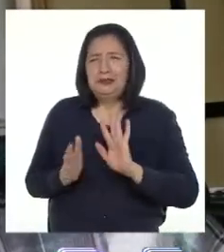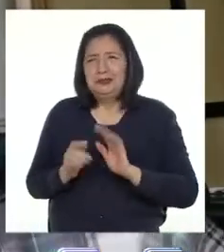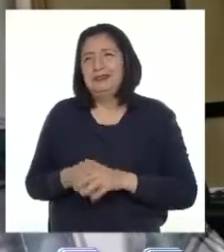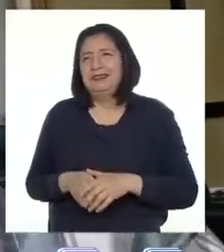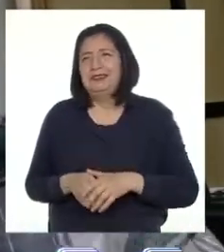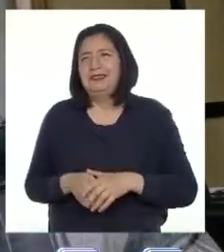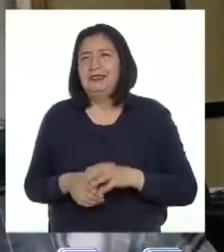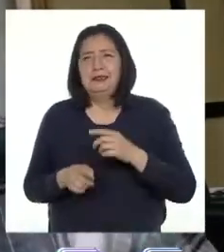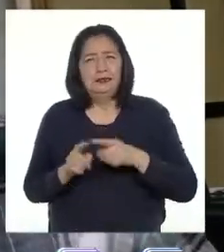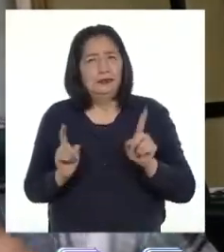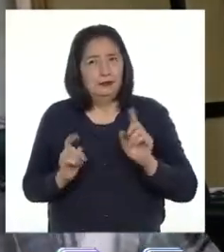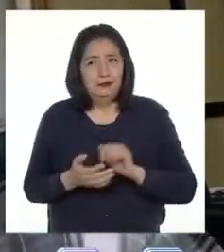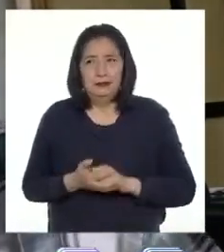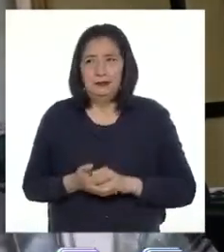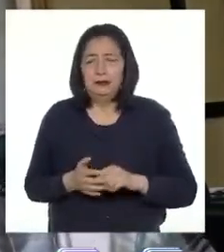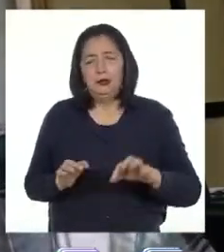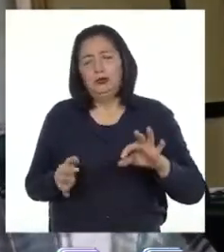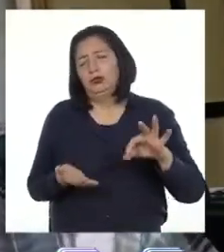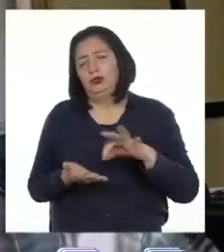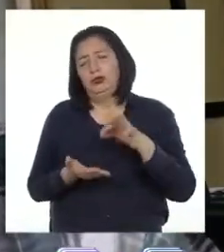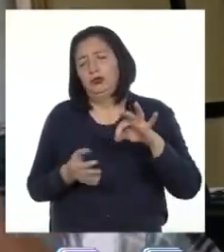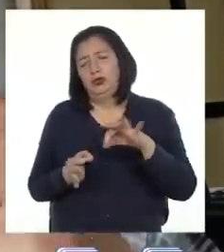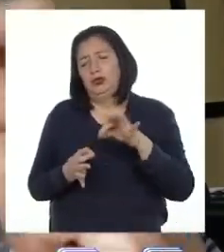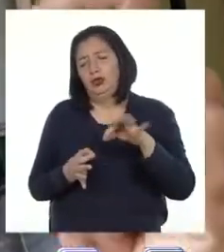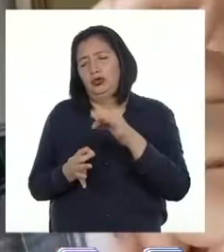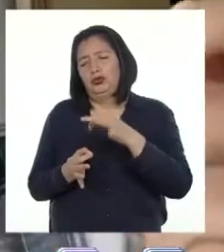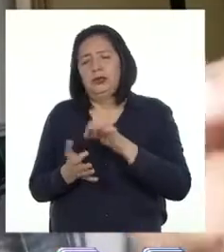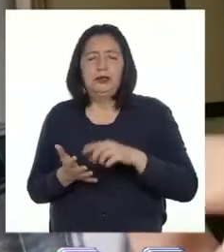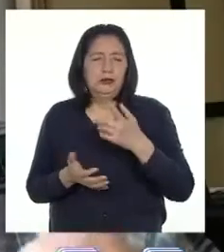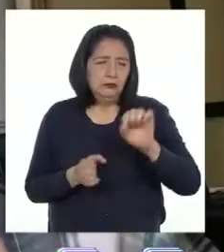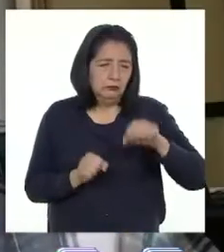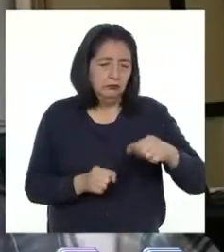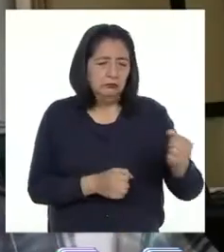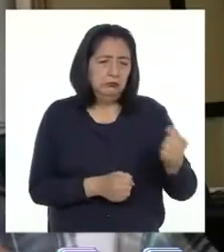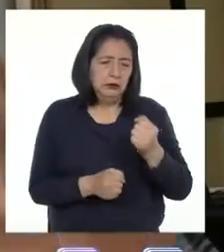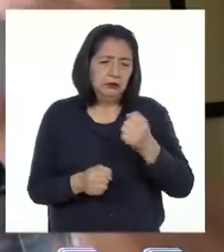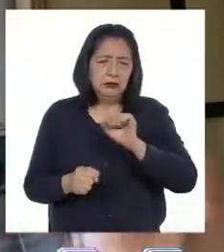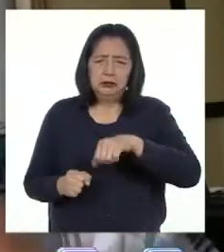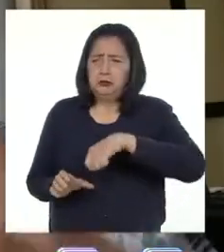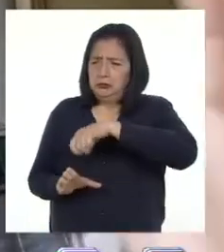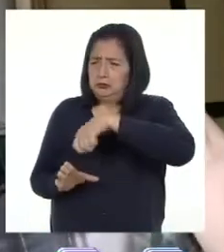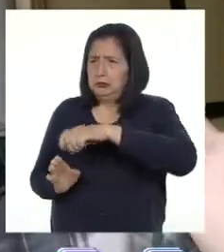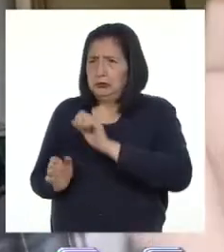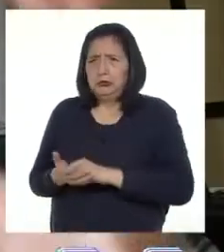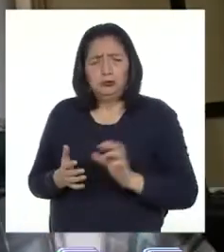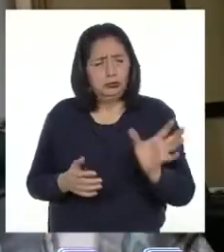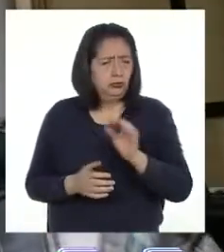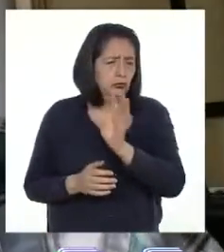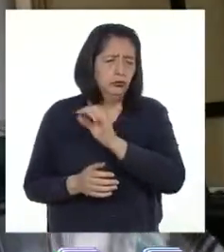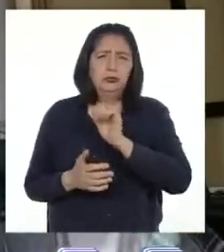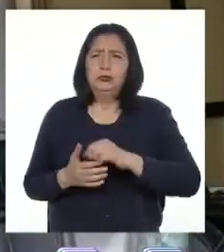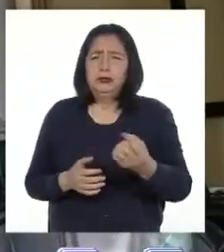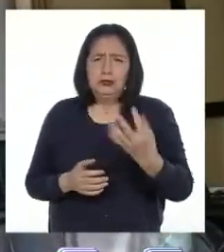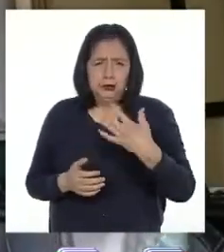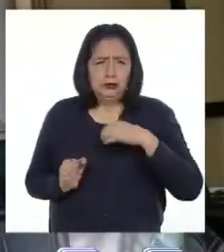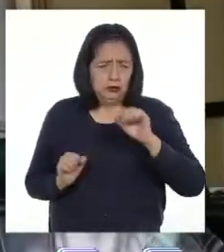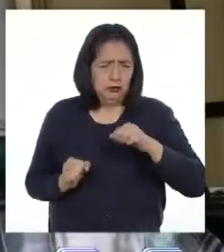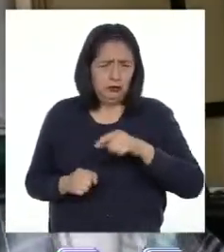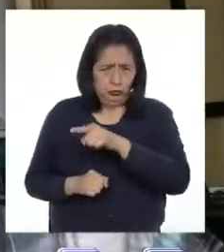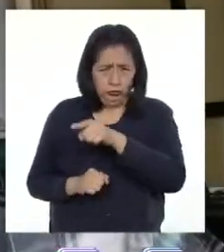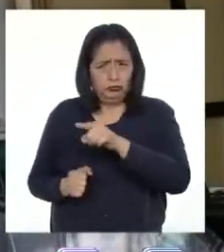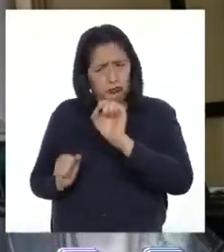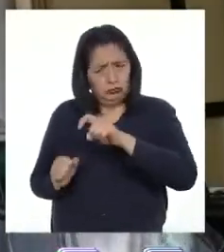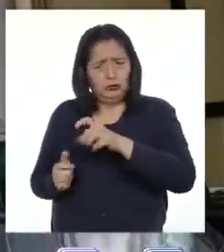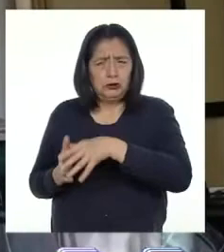¿eh? Pero coser, barrer, cocinar, todo, todo, me decía, tú tienes que aprender